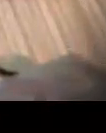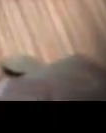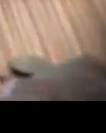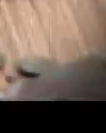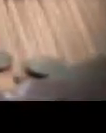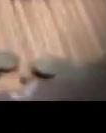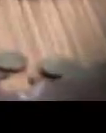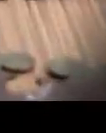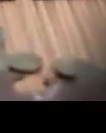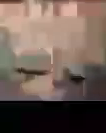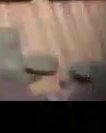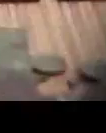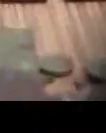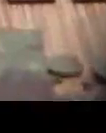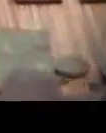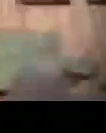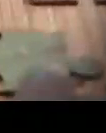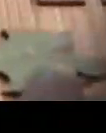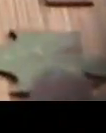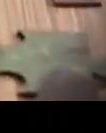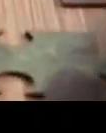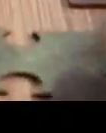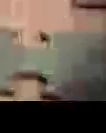Soñamos un país construido por todos.